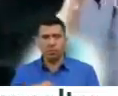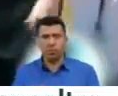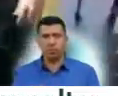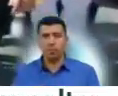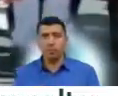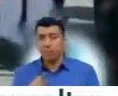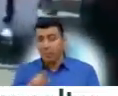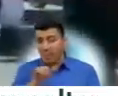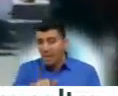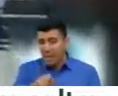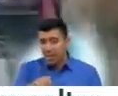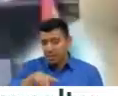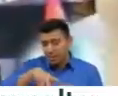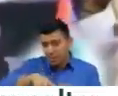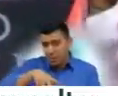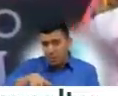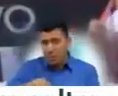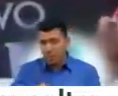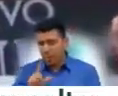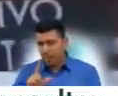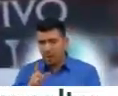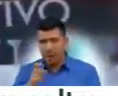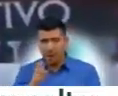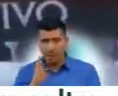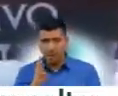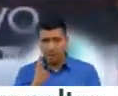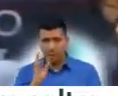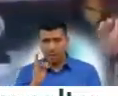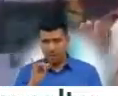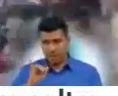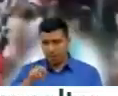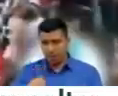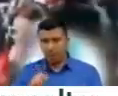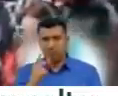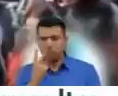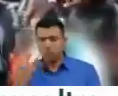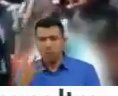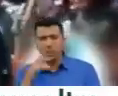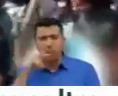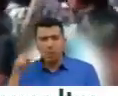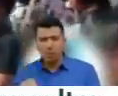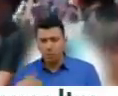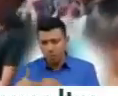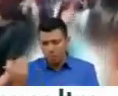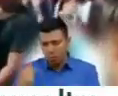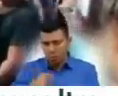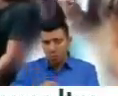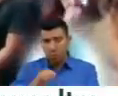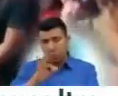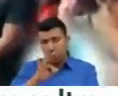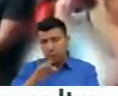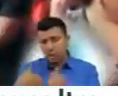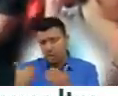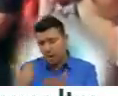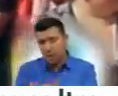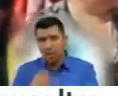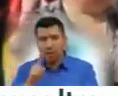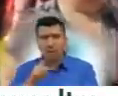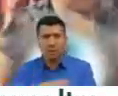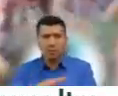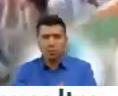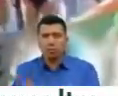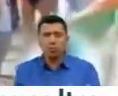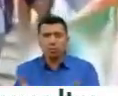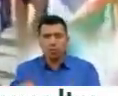Esta marcha del orgullo LGBTI realizará en Bucaramanga este sábado 25 de junio desde las 3 hasta las 6 de la tarde, partiendo desde